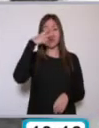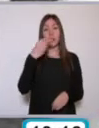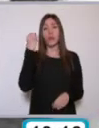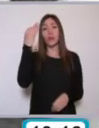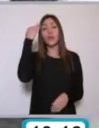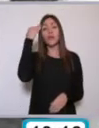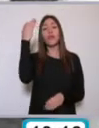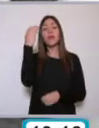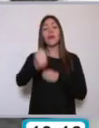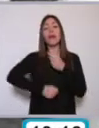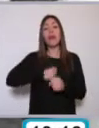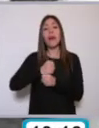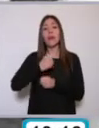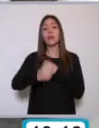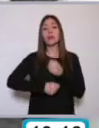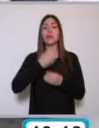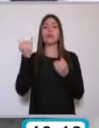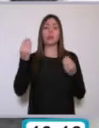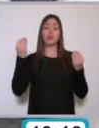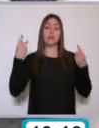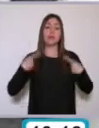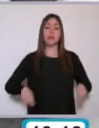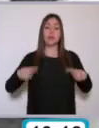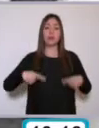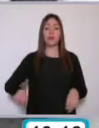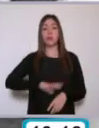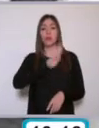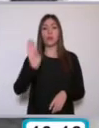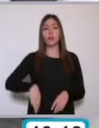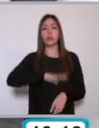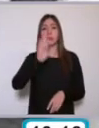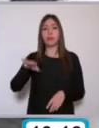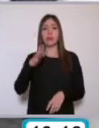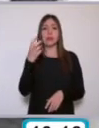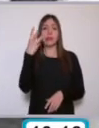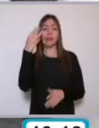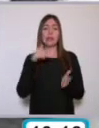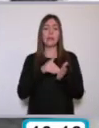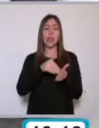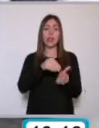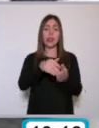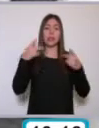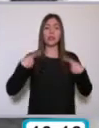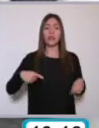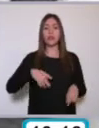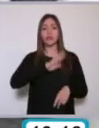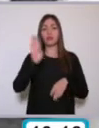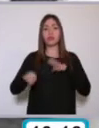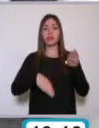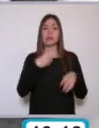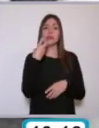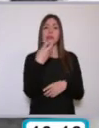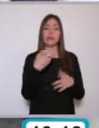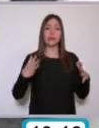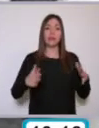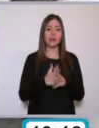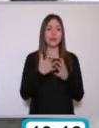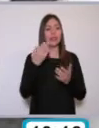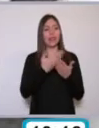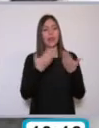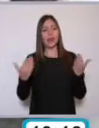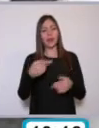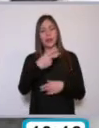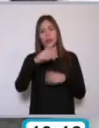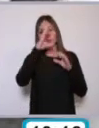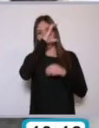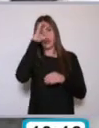muchísimas vidas humanas, nos llevó casi 3 millones de personas que fueron afectadas en este movimiento. Y bueno, esta fotografía es la clásica que conocemos todo el